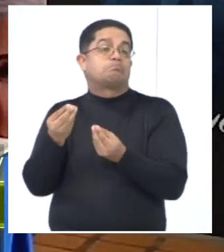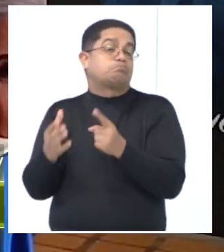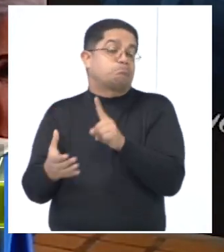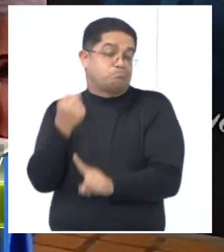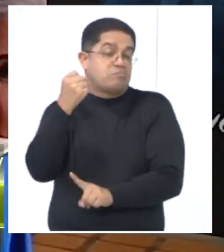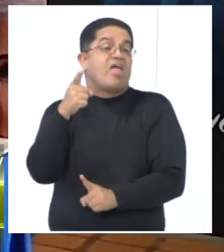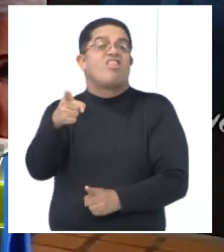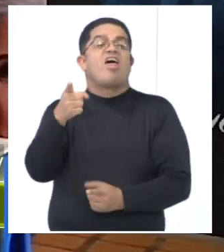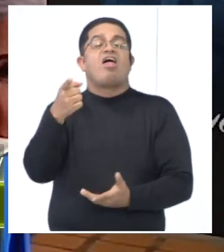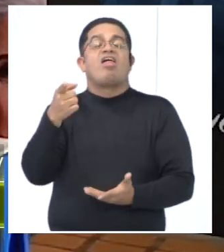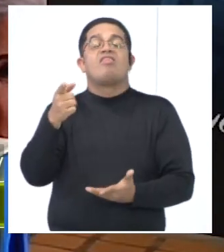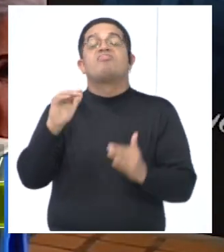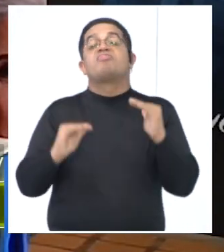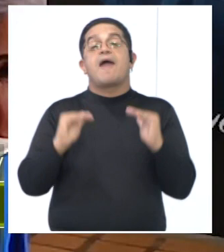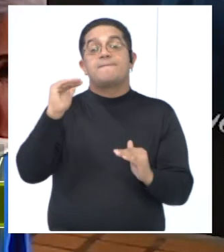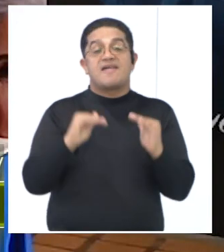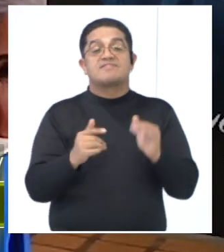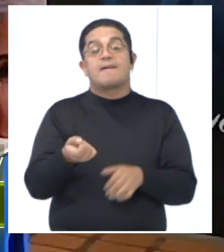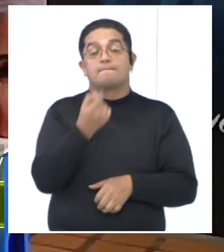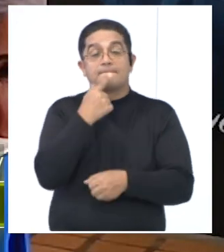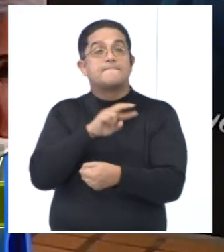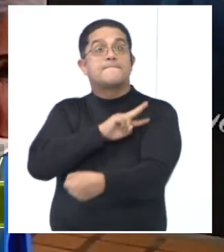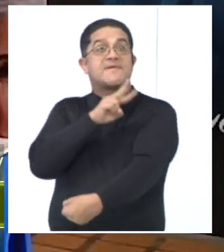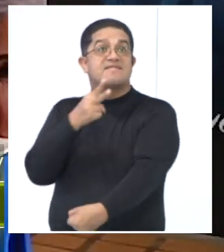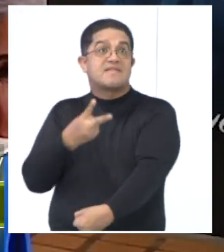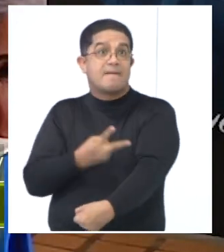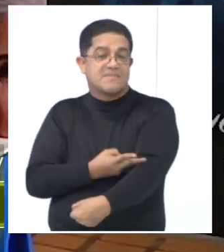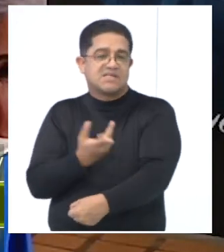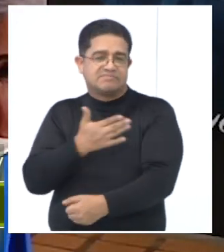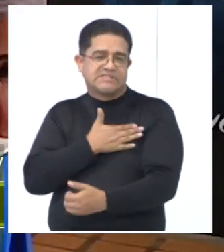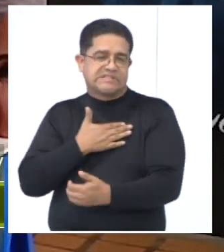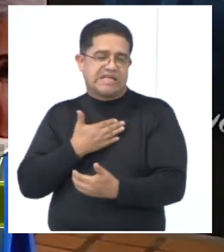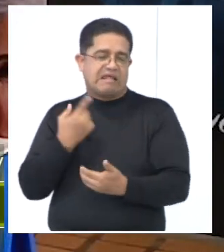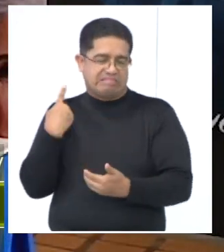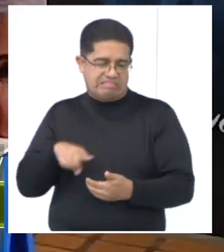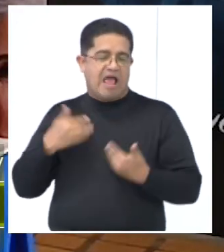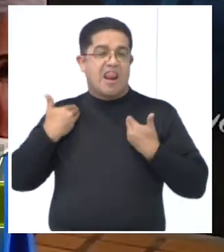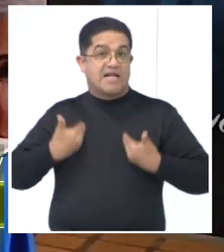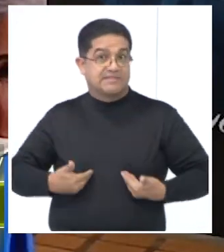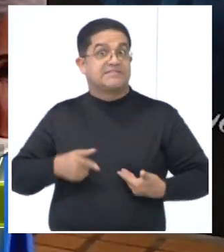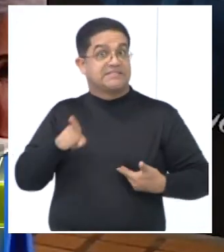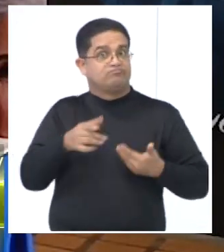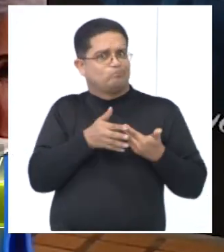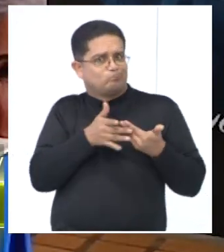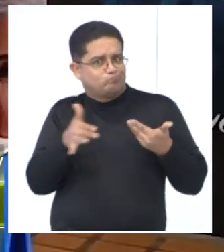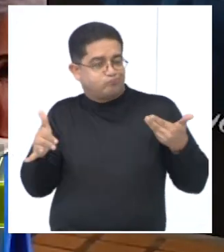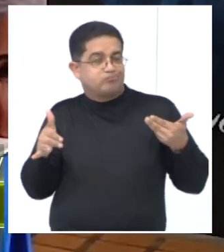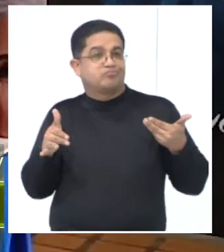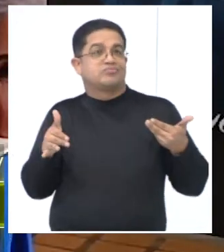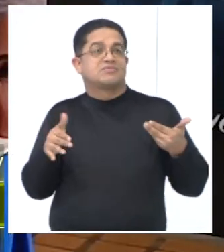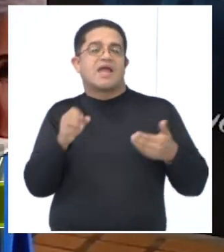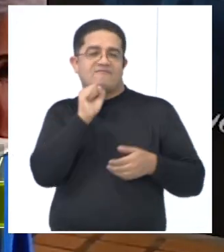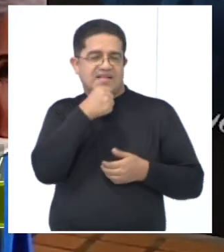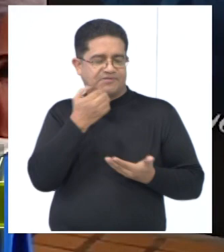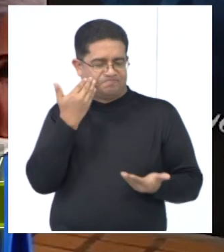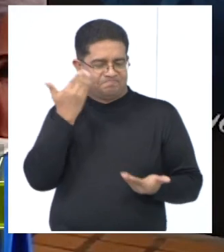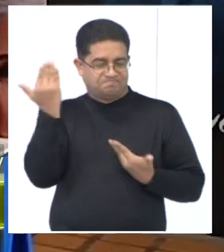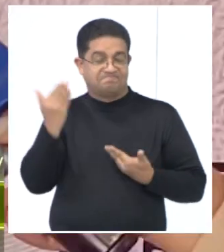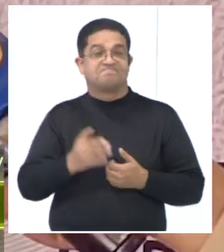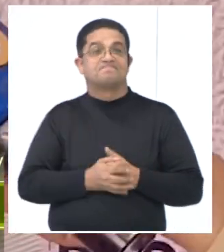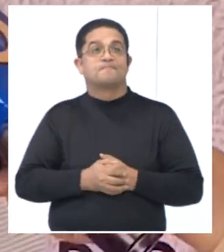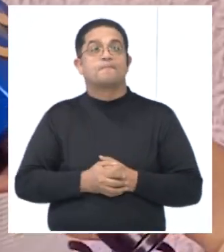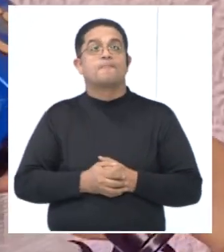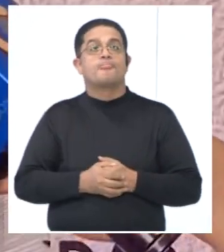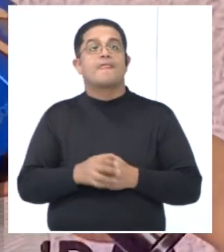vitaminas, minerales y aminoácidos que ingiere nuestro organismo y que prolongan el envejecimiento. Escuchemos.